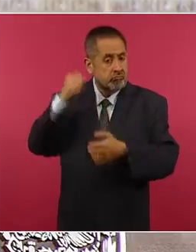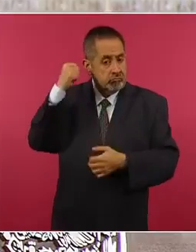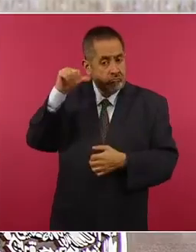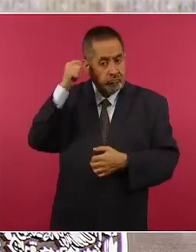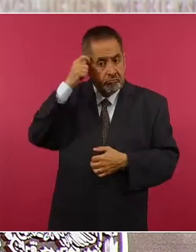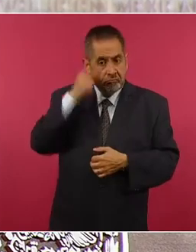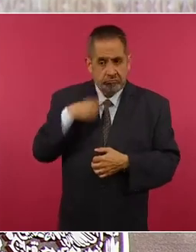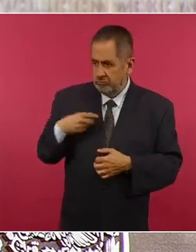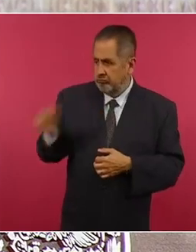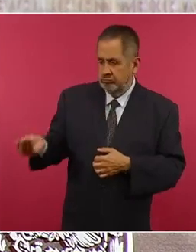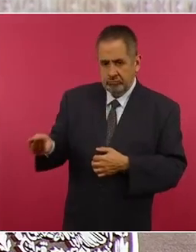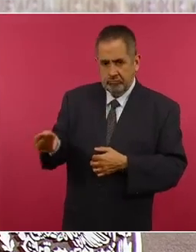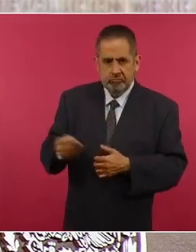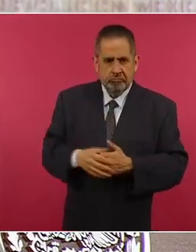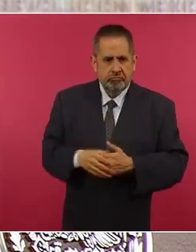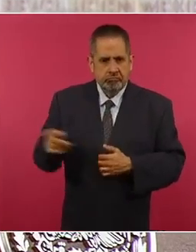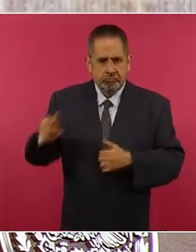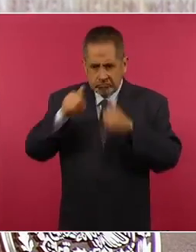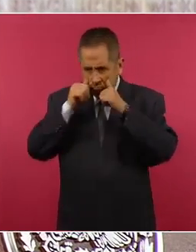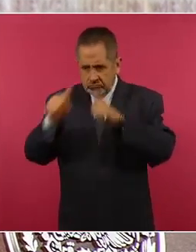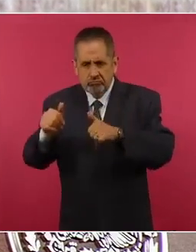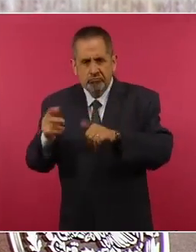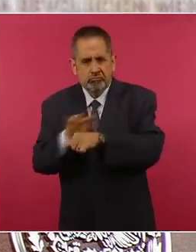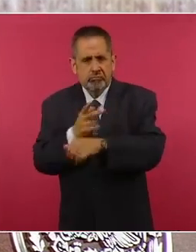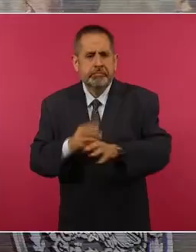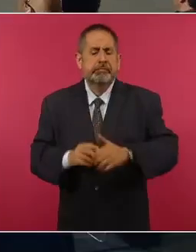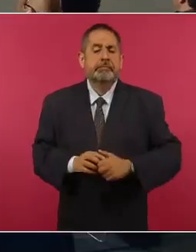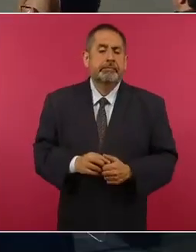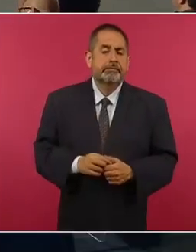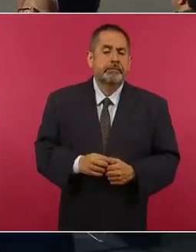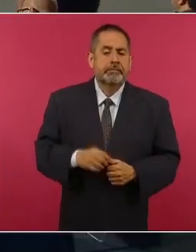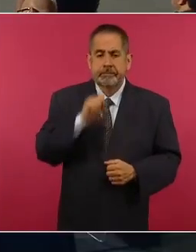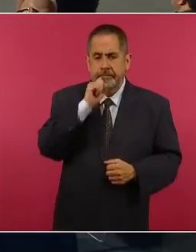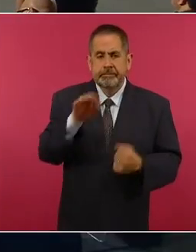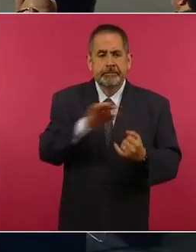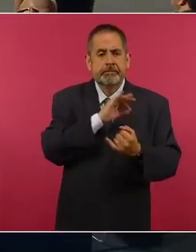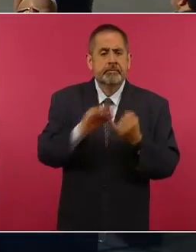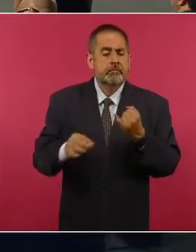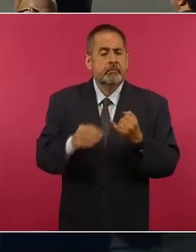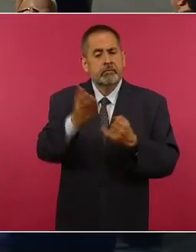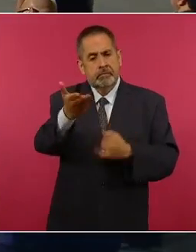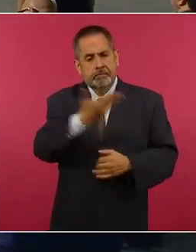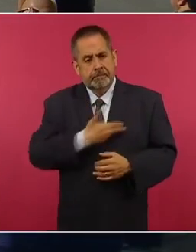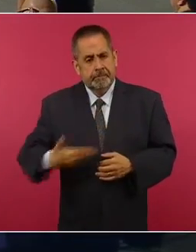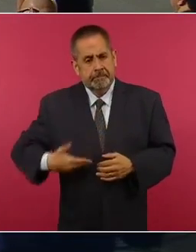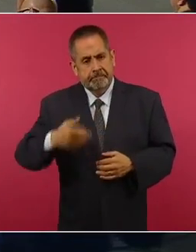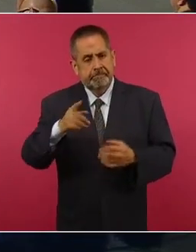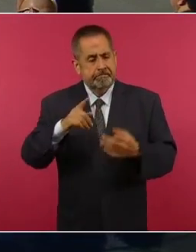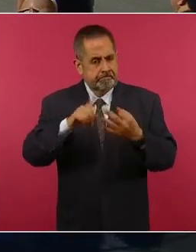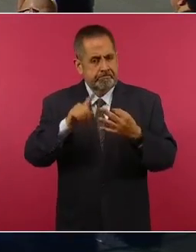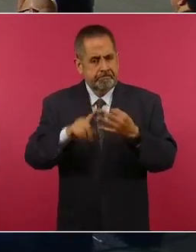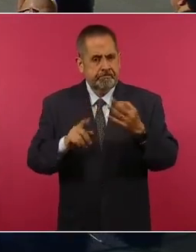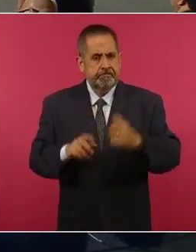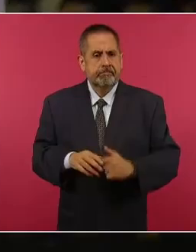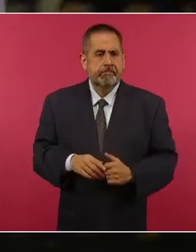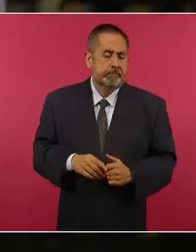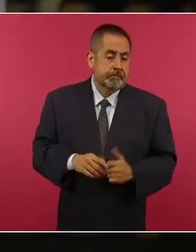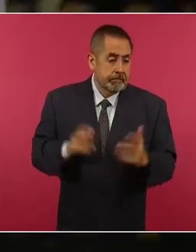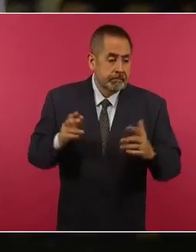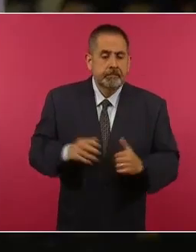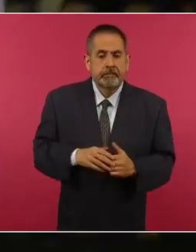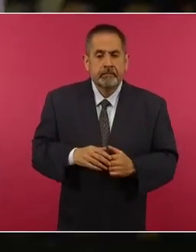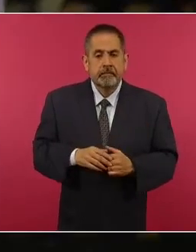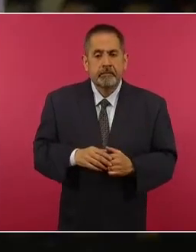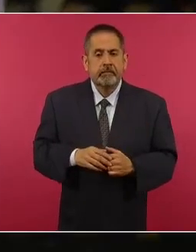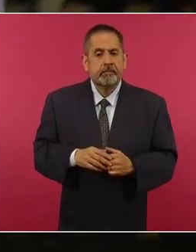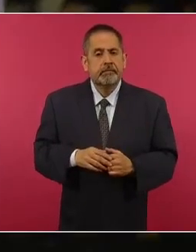Acapulco. Precisamente. Él se va a hacer cargo. Ok. Y finalmente, señor presidente, no sé qué es